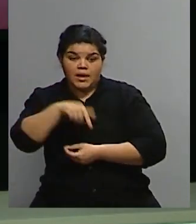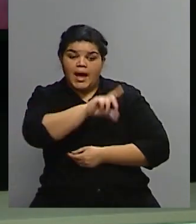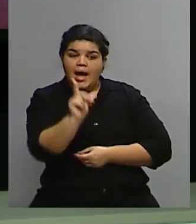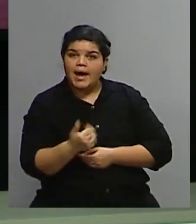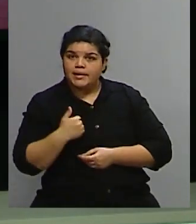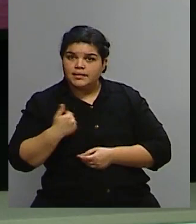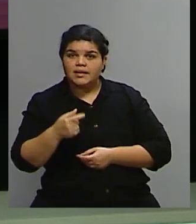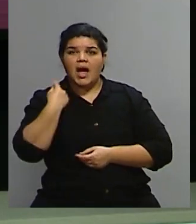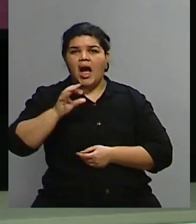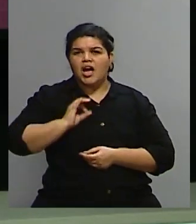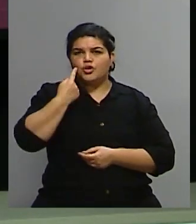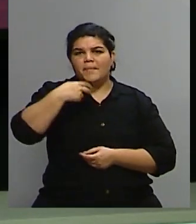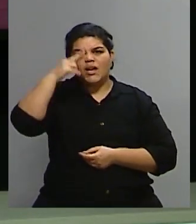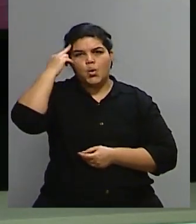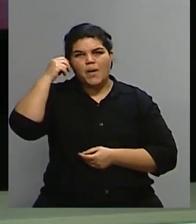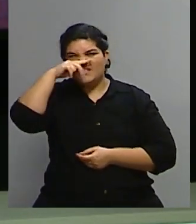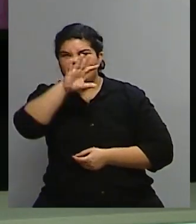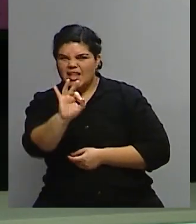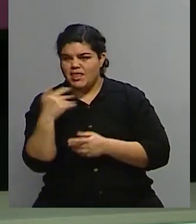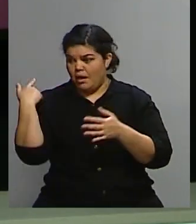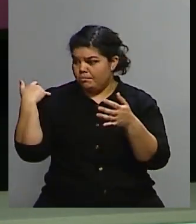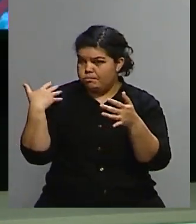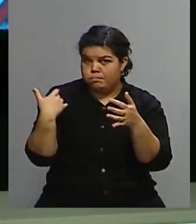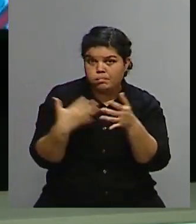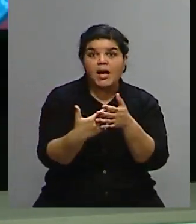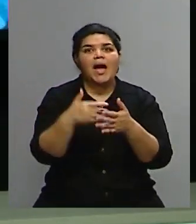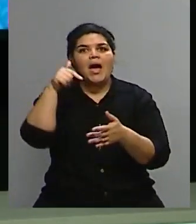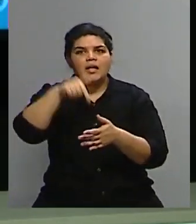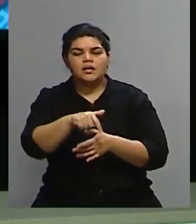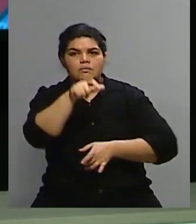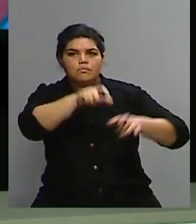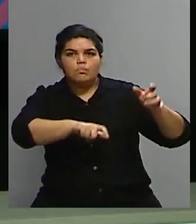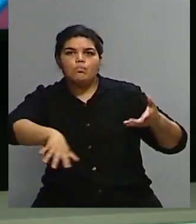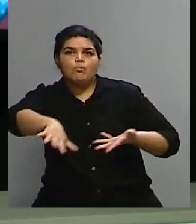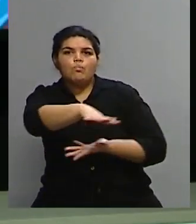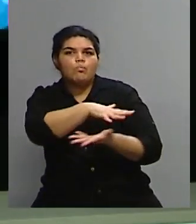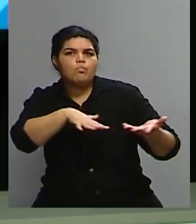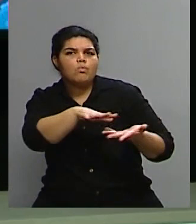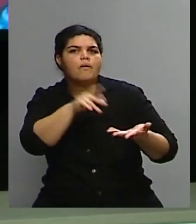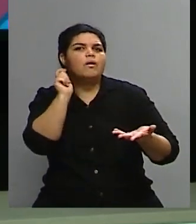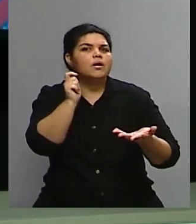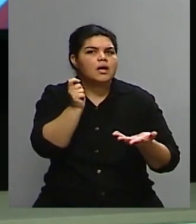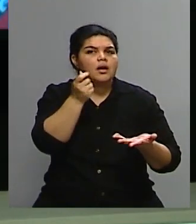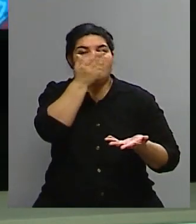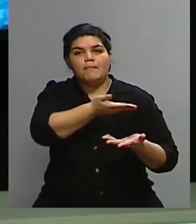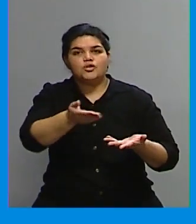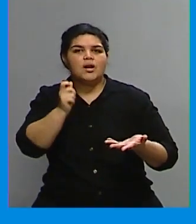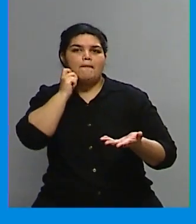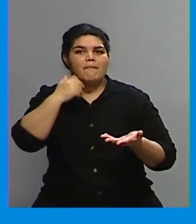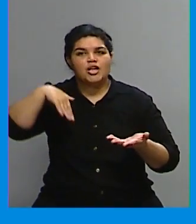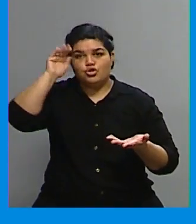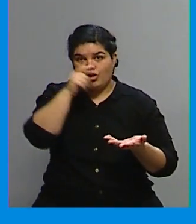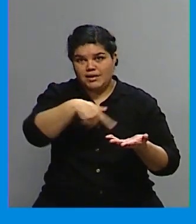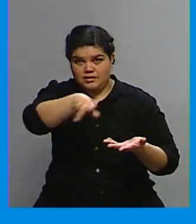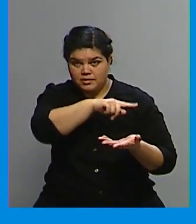Hace mucho tiempo que hemos iniciado este proceso. Sin embargo, hemos demorado muchísimo discutir políticas públicas para personas